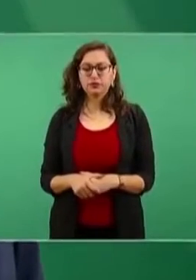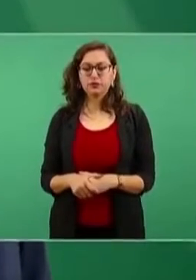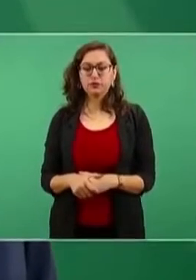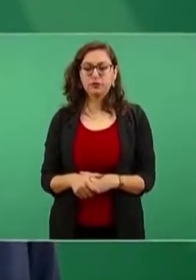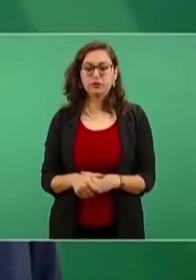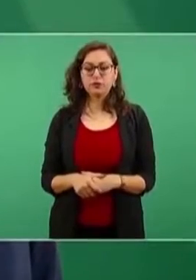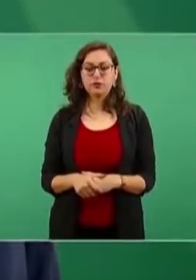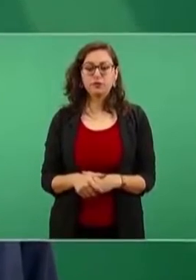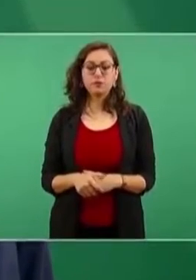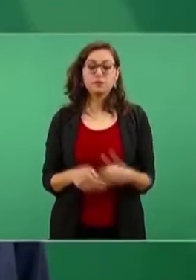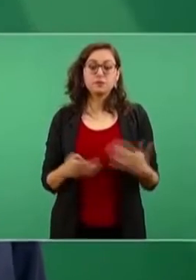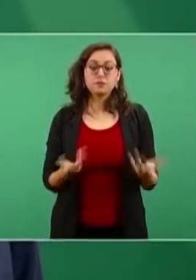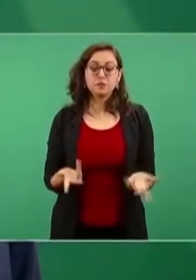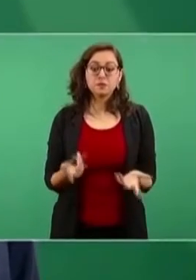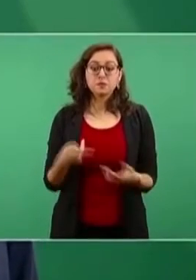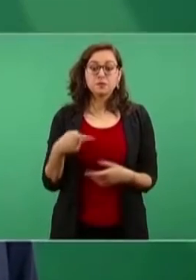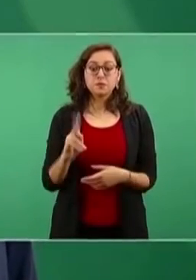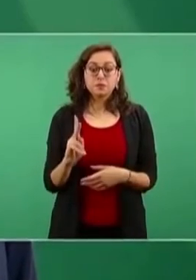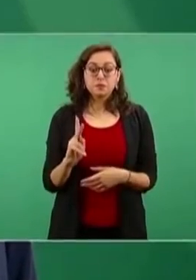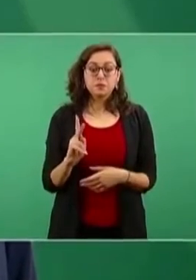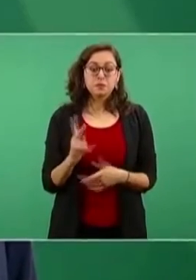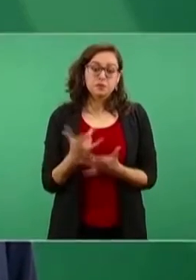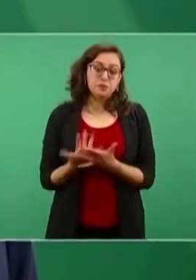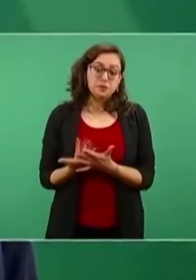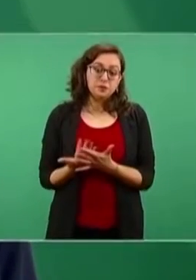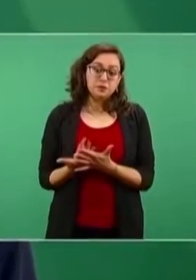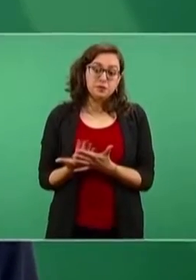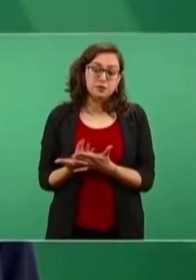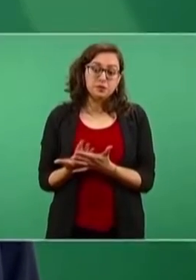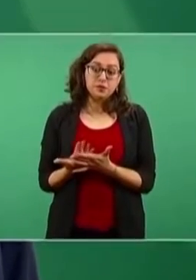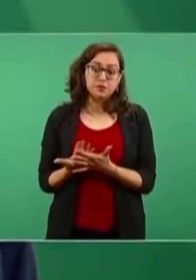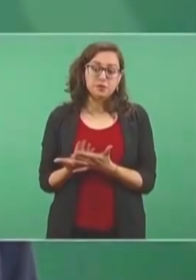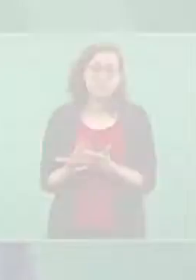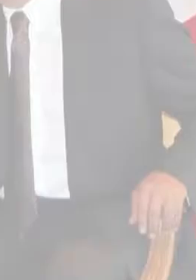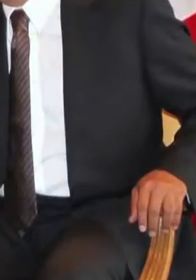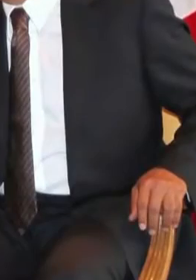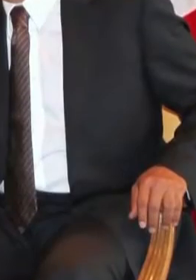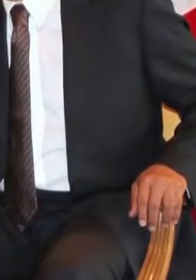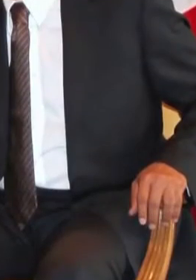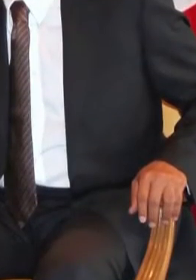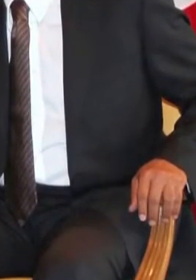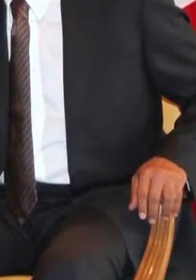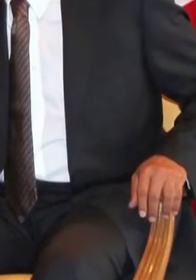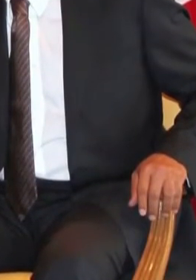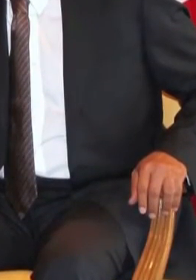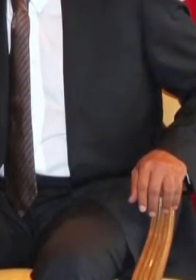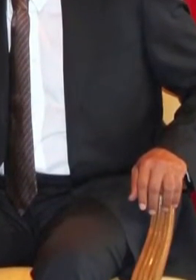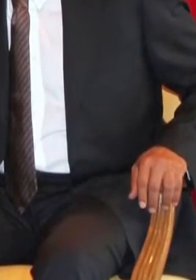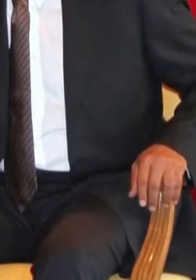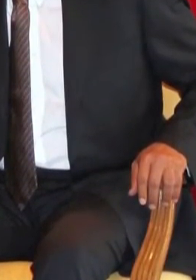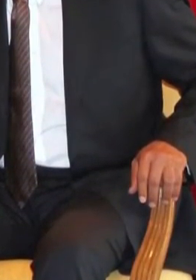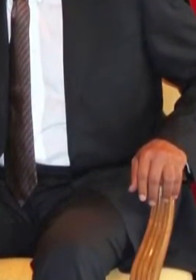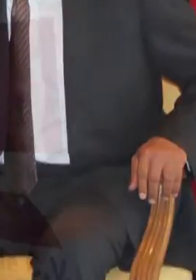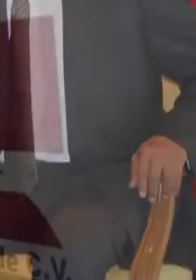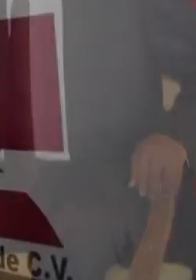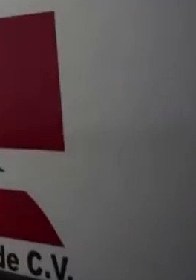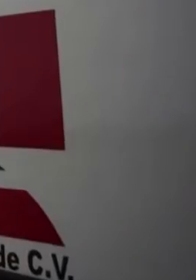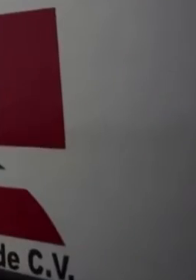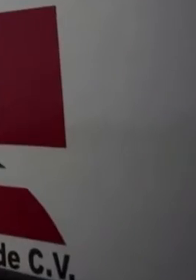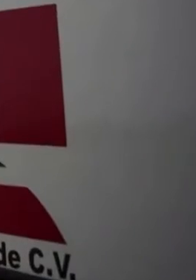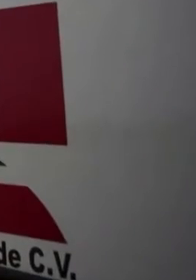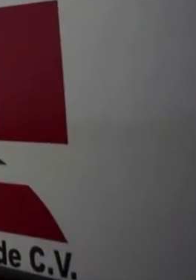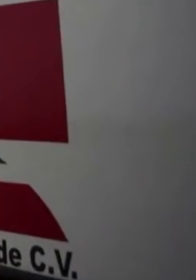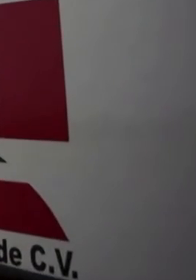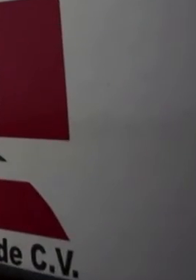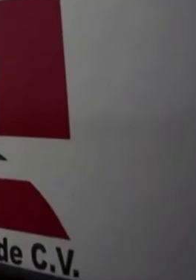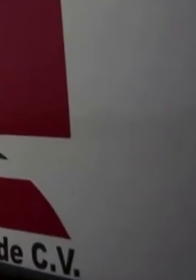recibir respuesta de una petición que ya hicimos otro asunto sobre la mesa de los dos presidentes será